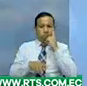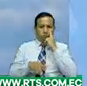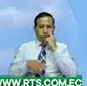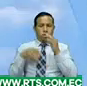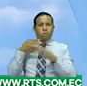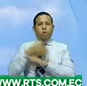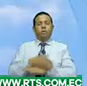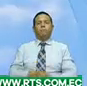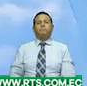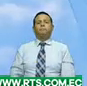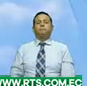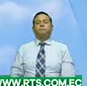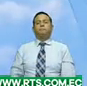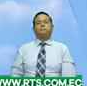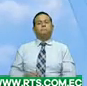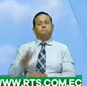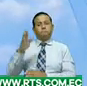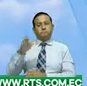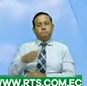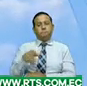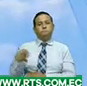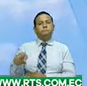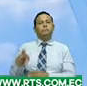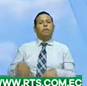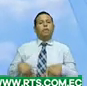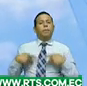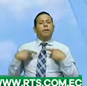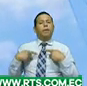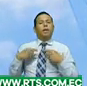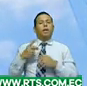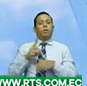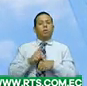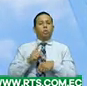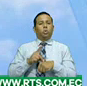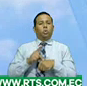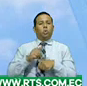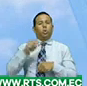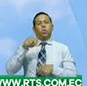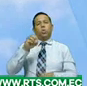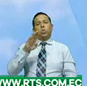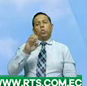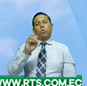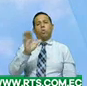maratones. Se tumba de quien en vida fue responsablemente